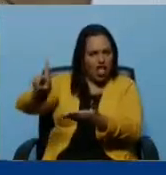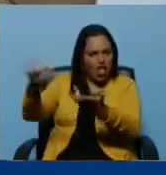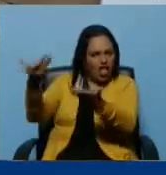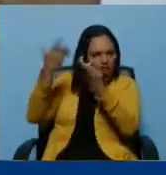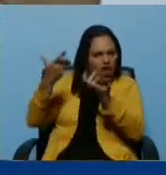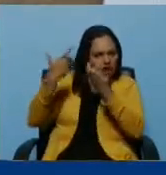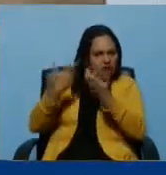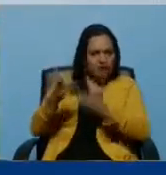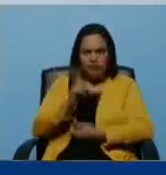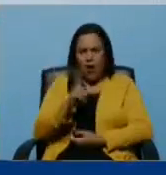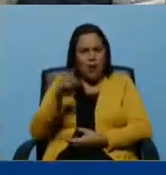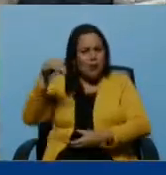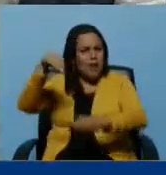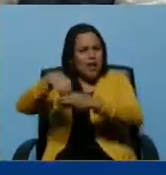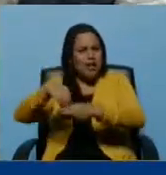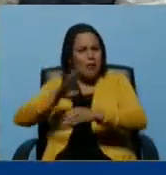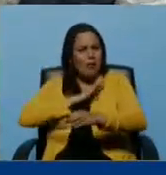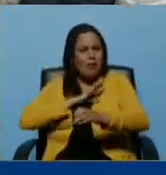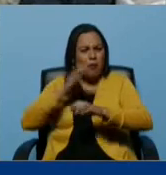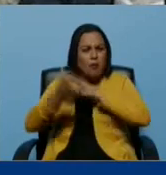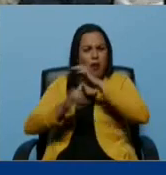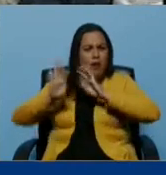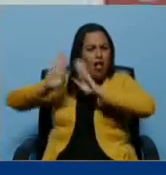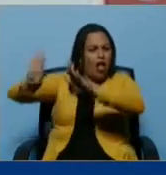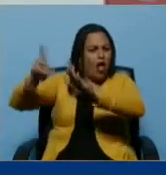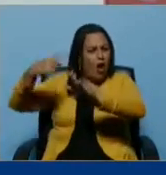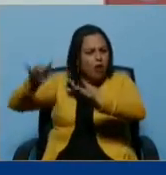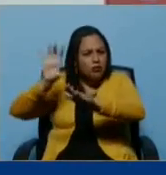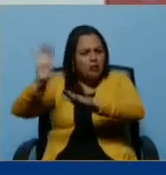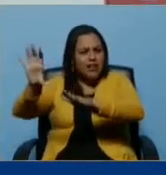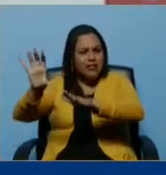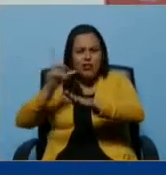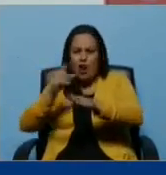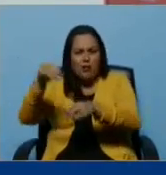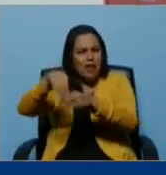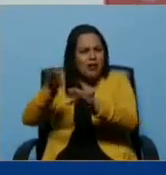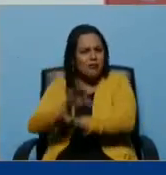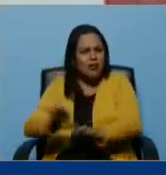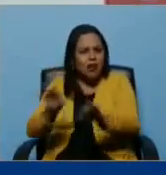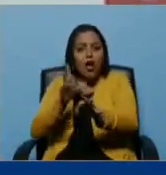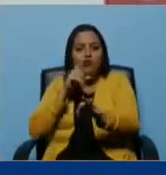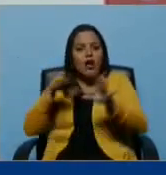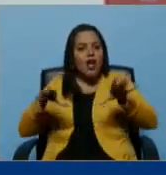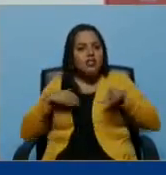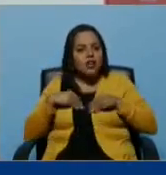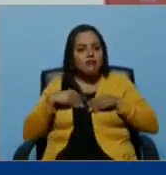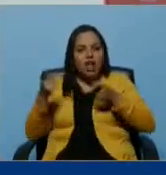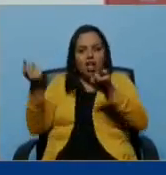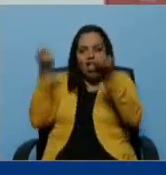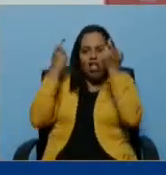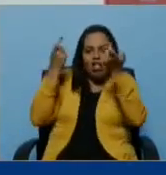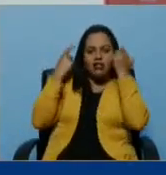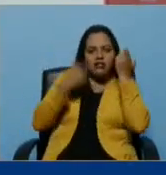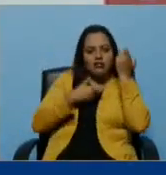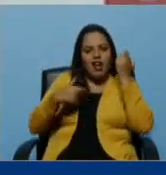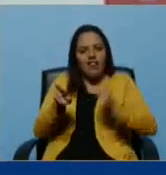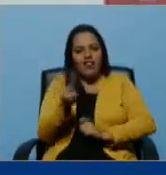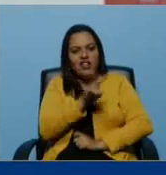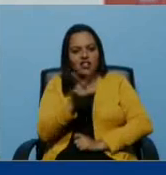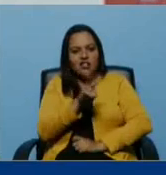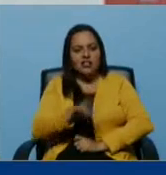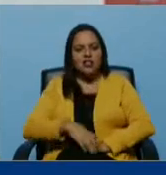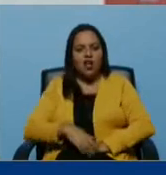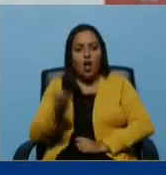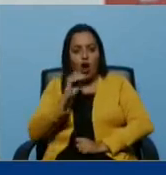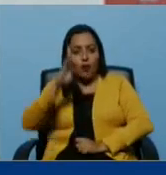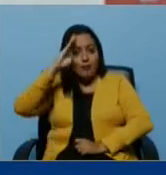No nos metemos en los asuntos internos de nadie. No aceptamos tutores de Venezuela, ni intervención